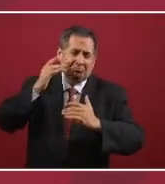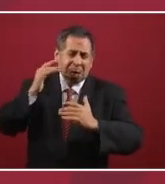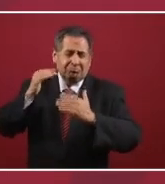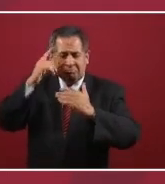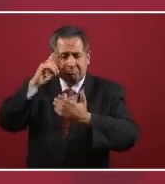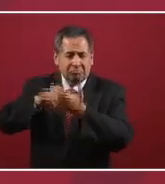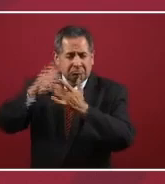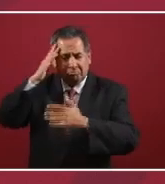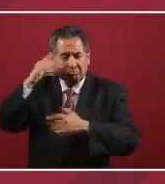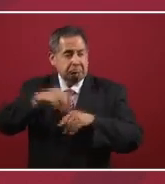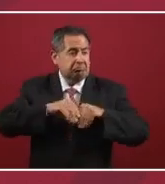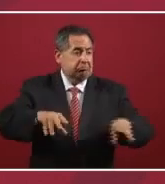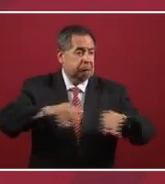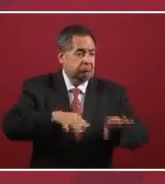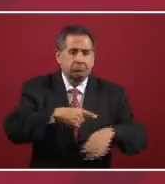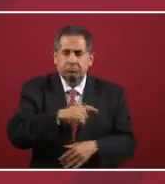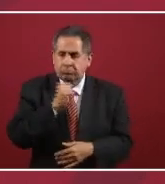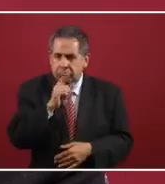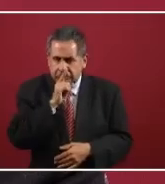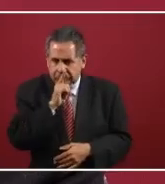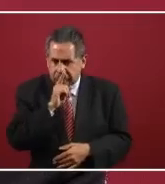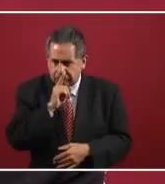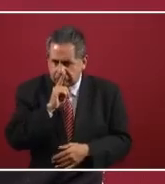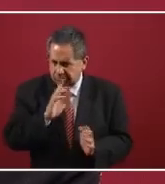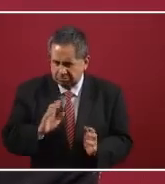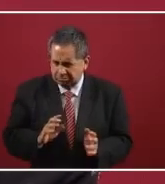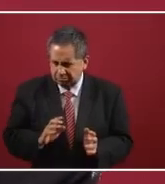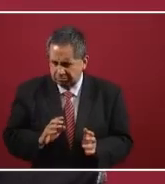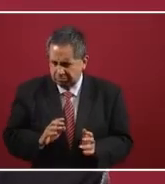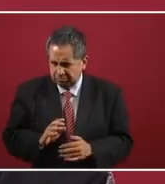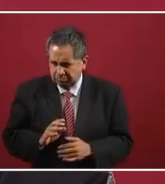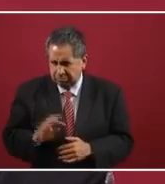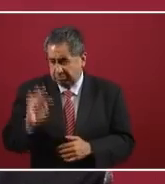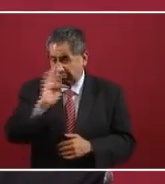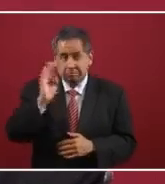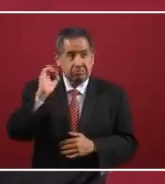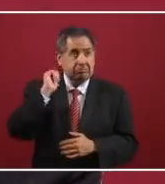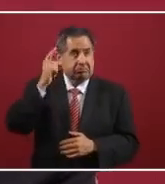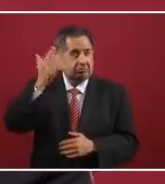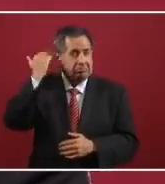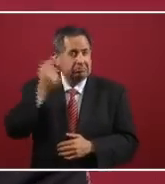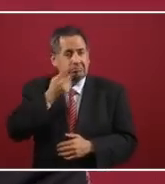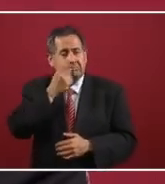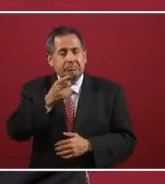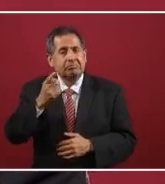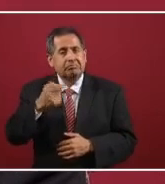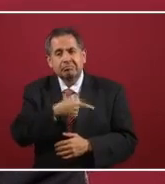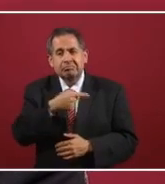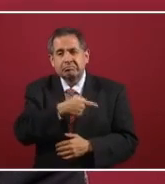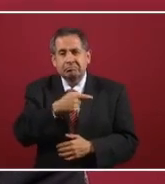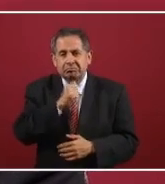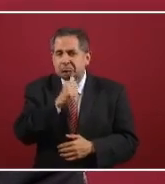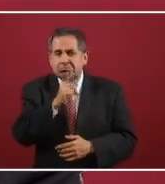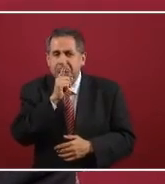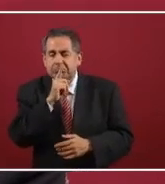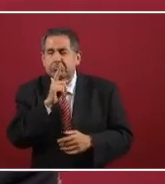dirigentes. No sé si hayan dicho algo cuando